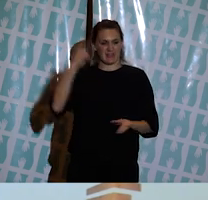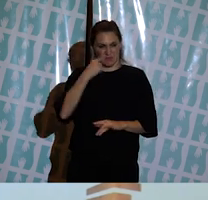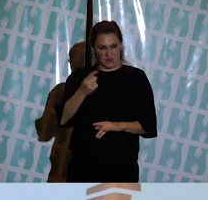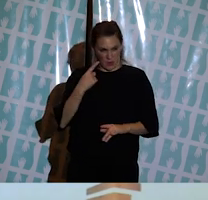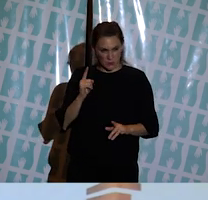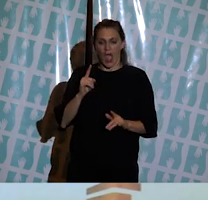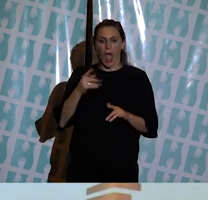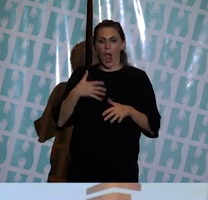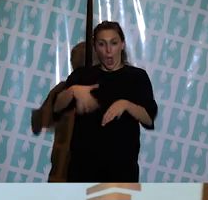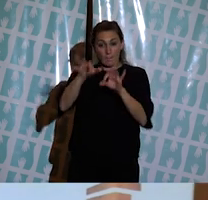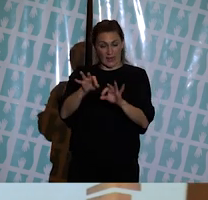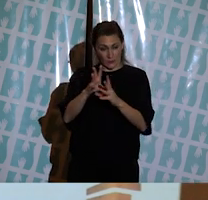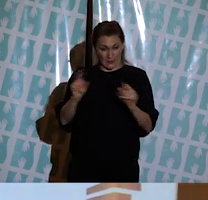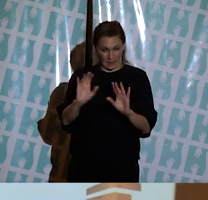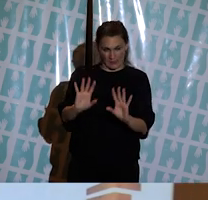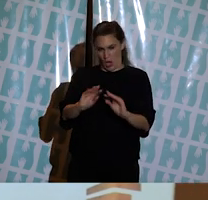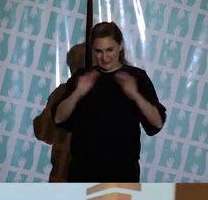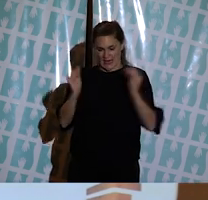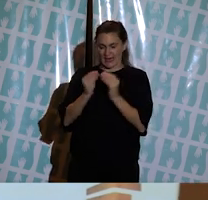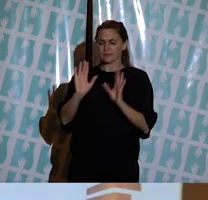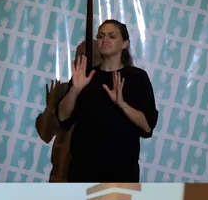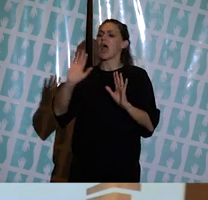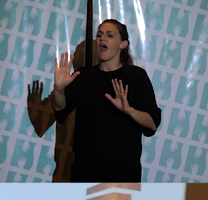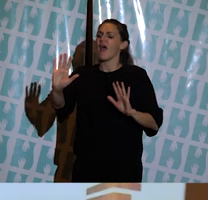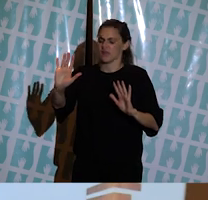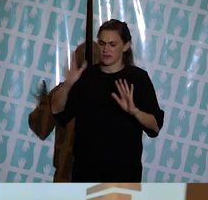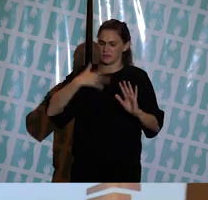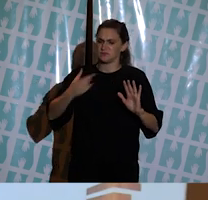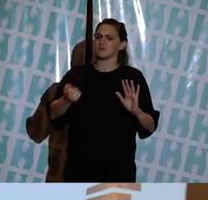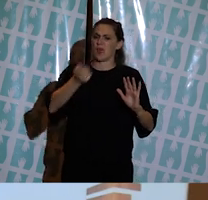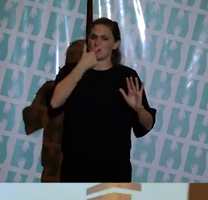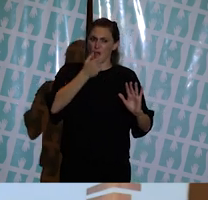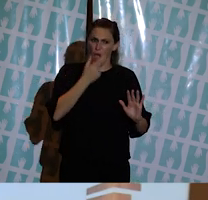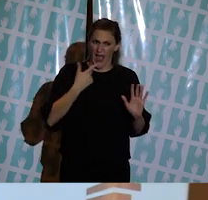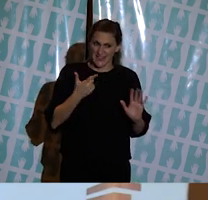respondió. El consumo de drogas